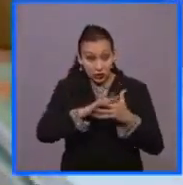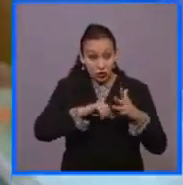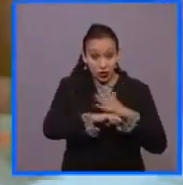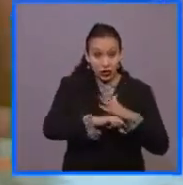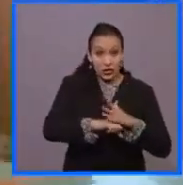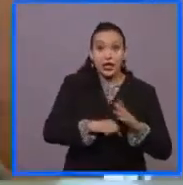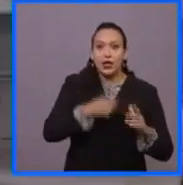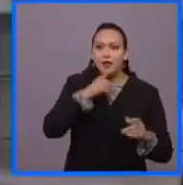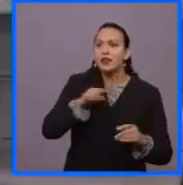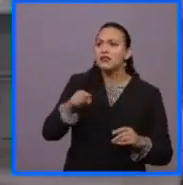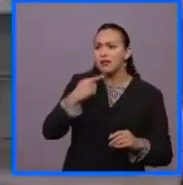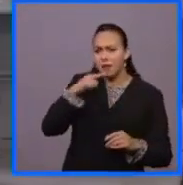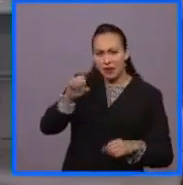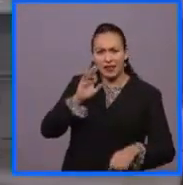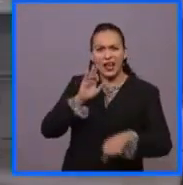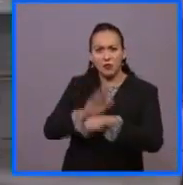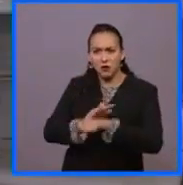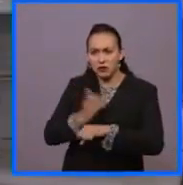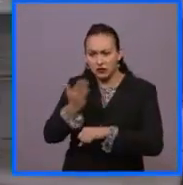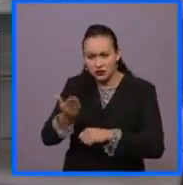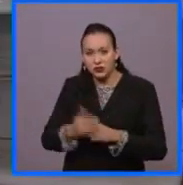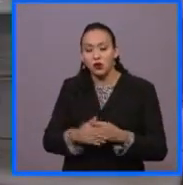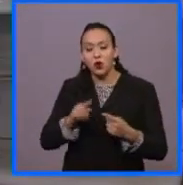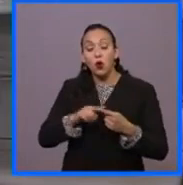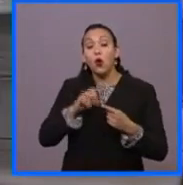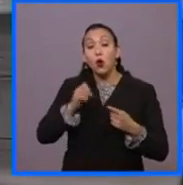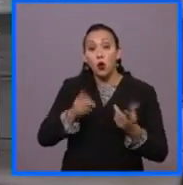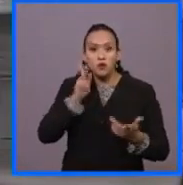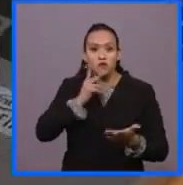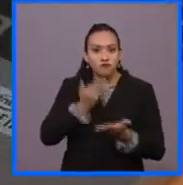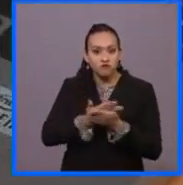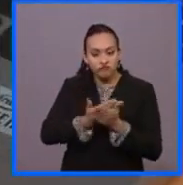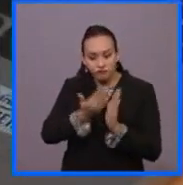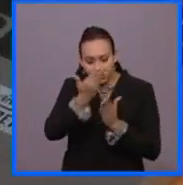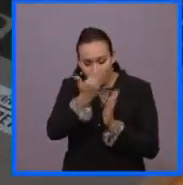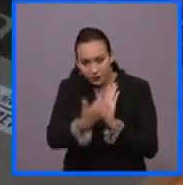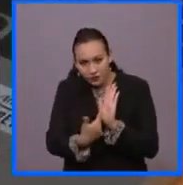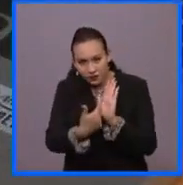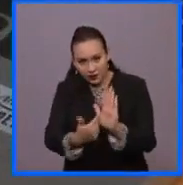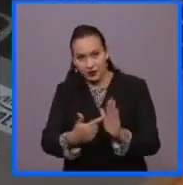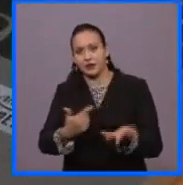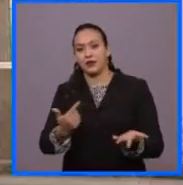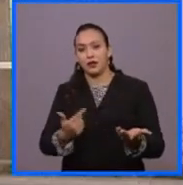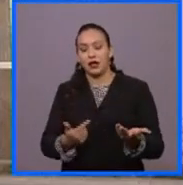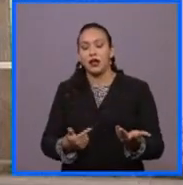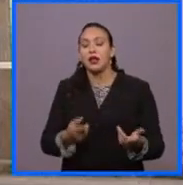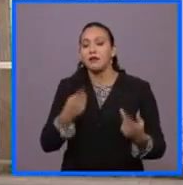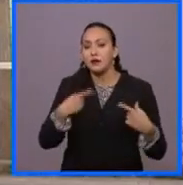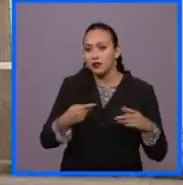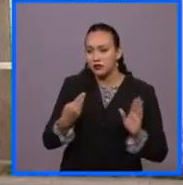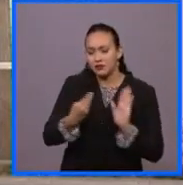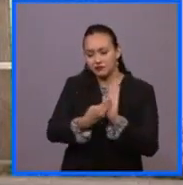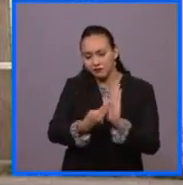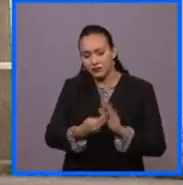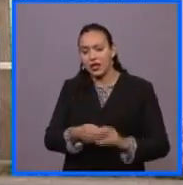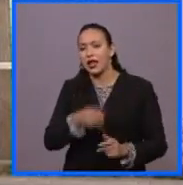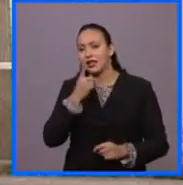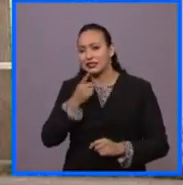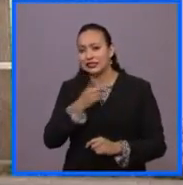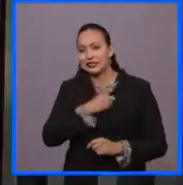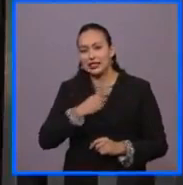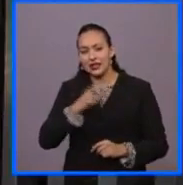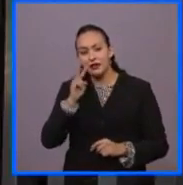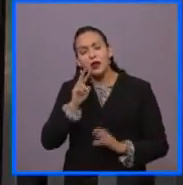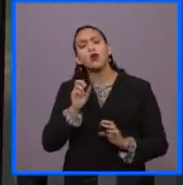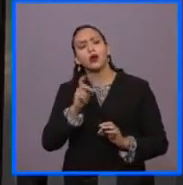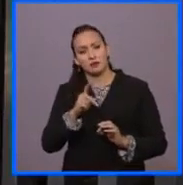su demanda de amparo o desahoga una prevención para efectos del plazo del cómputo respectivo, debe considerarse la fecha